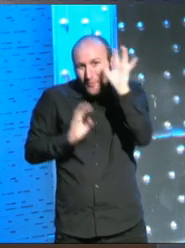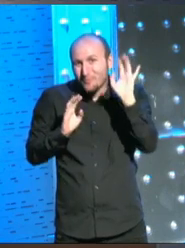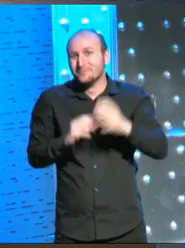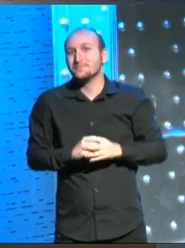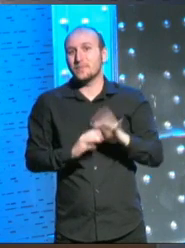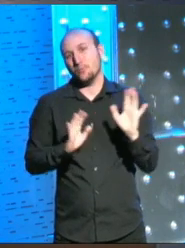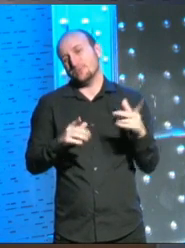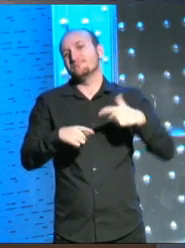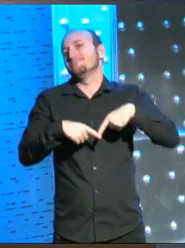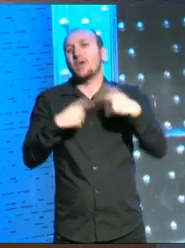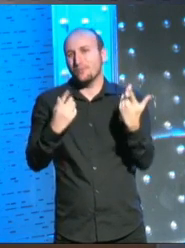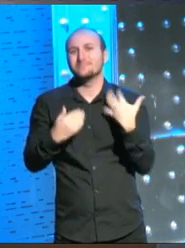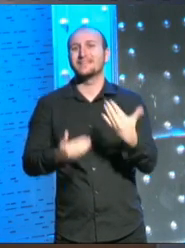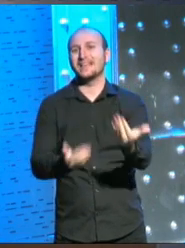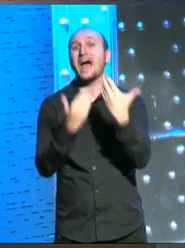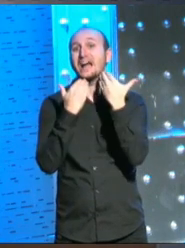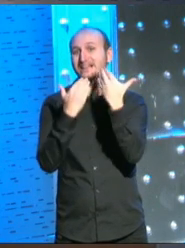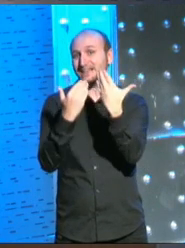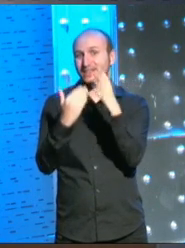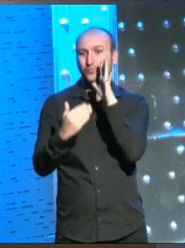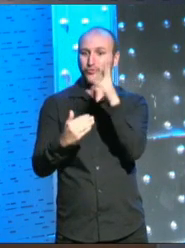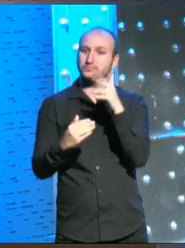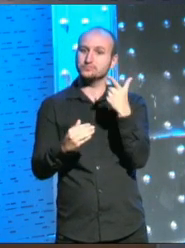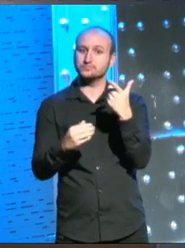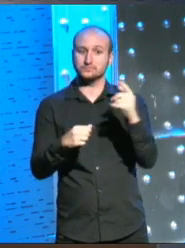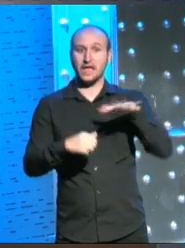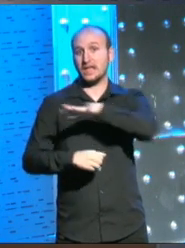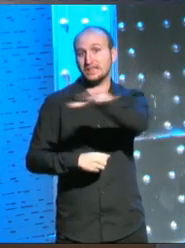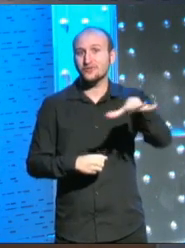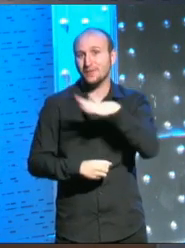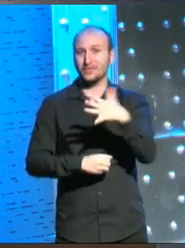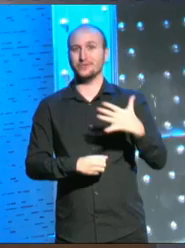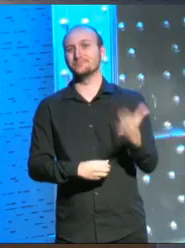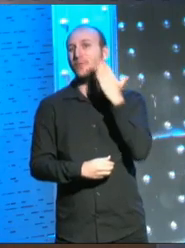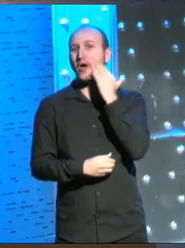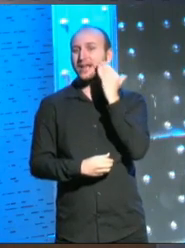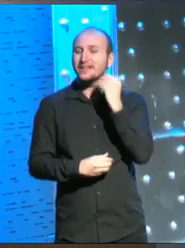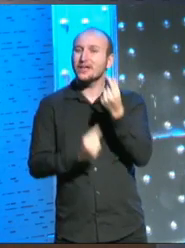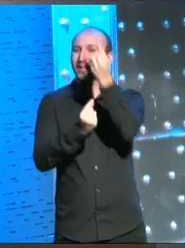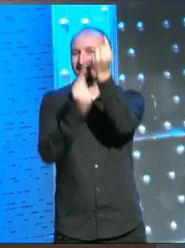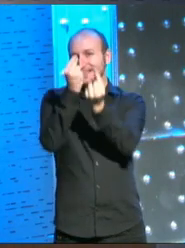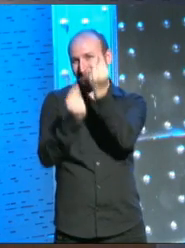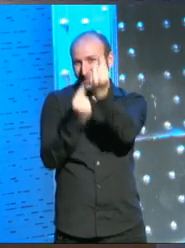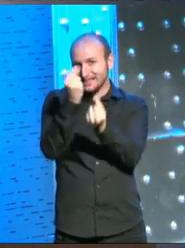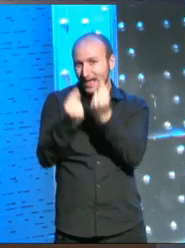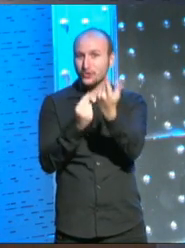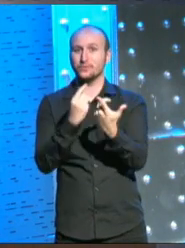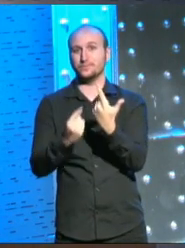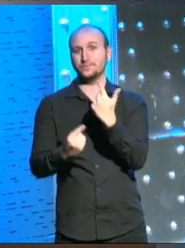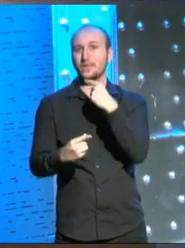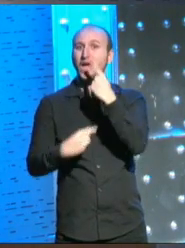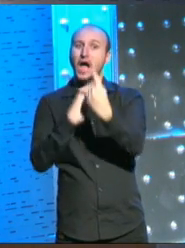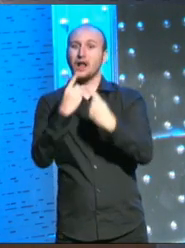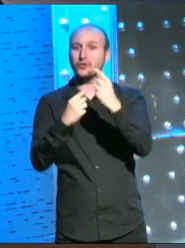En cualquier caso, agradecer que en este espléndido espacio, diseñado con un criterio que aúna lo estético y